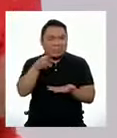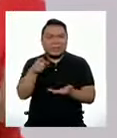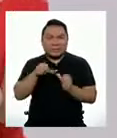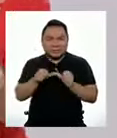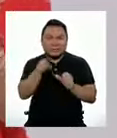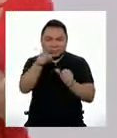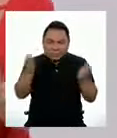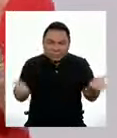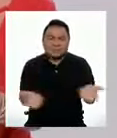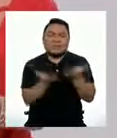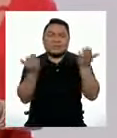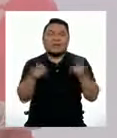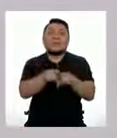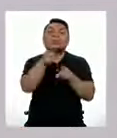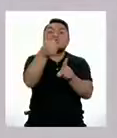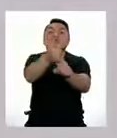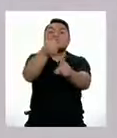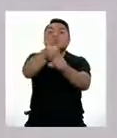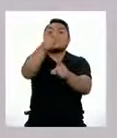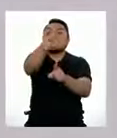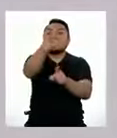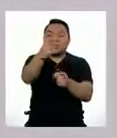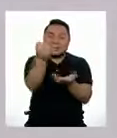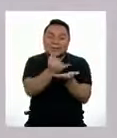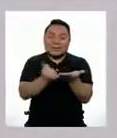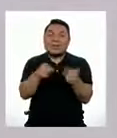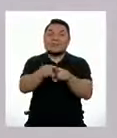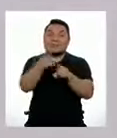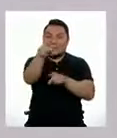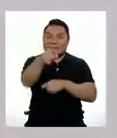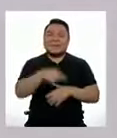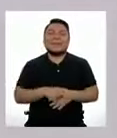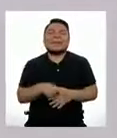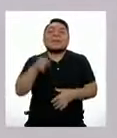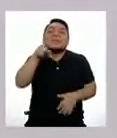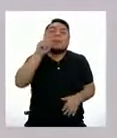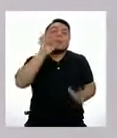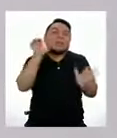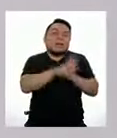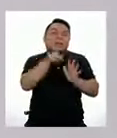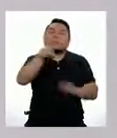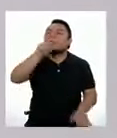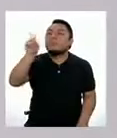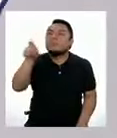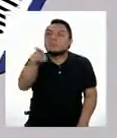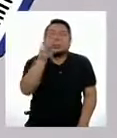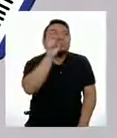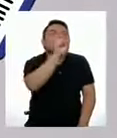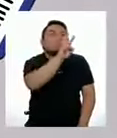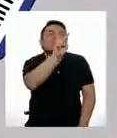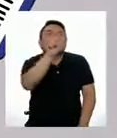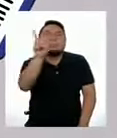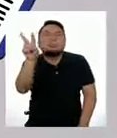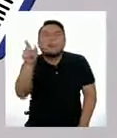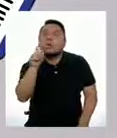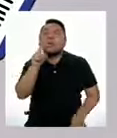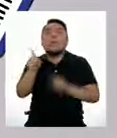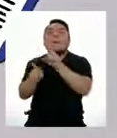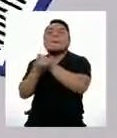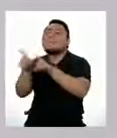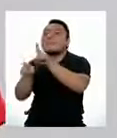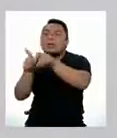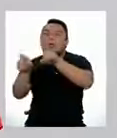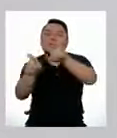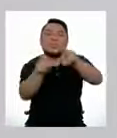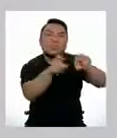también los animo a elaborar gráficos. Para ello, primero consigan datos a través de la observación o de una entrevista o